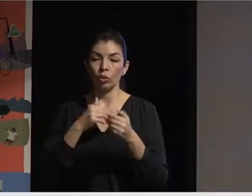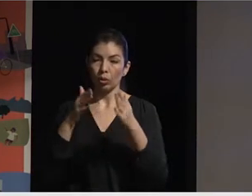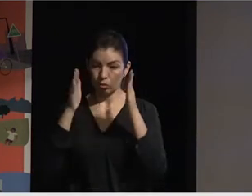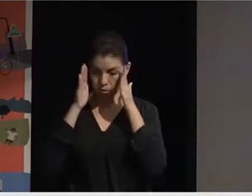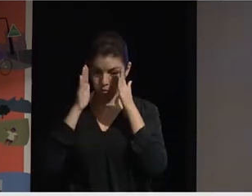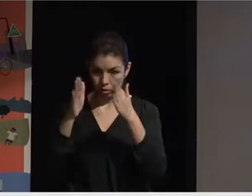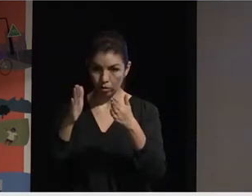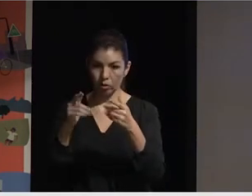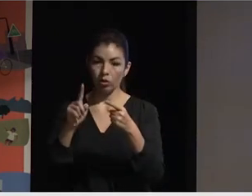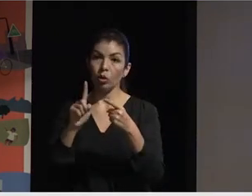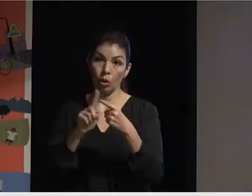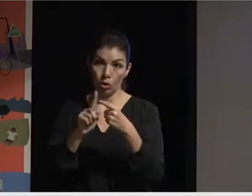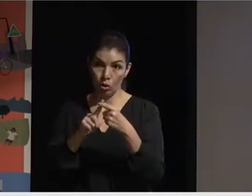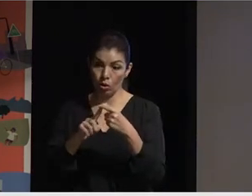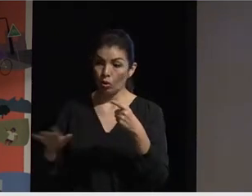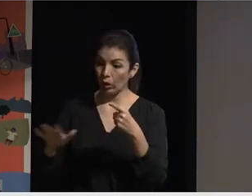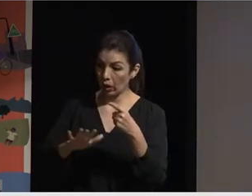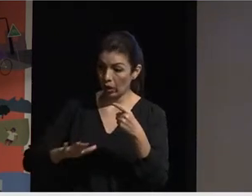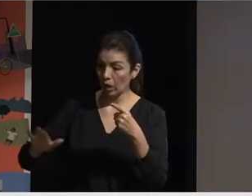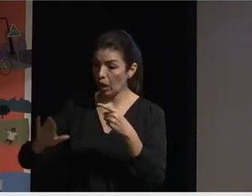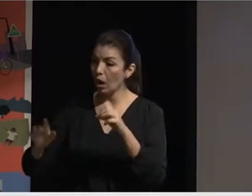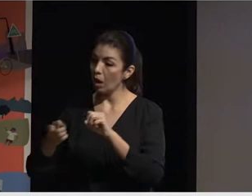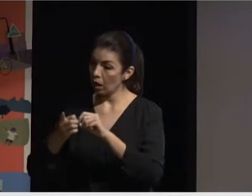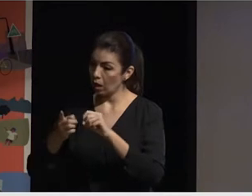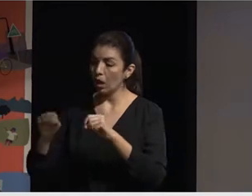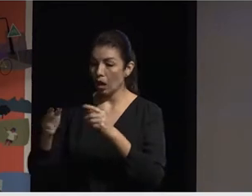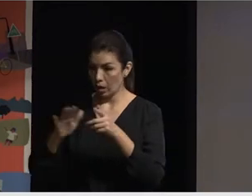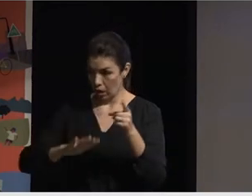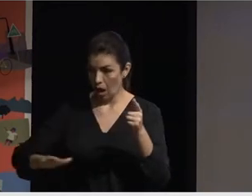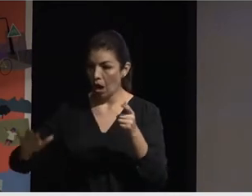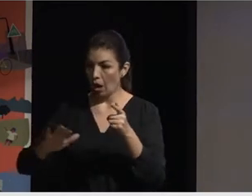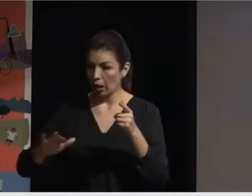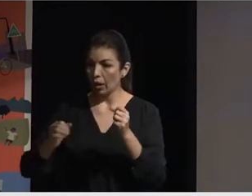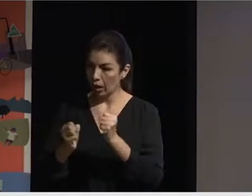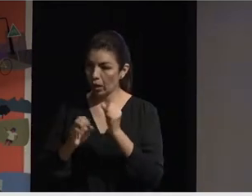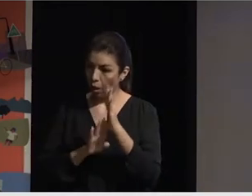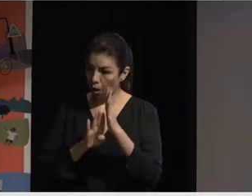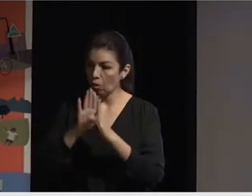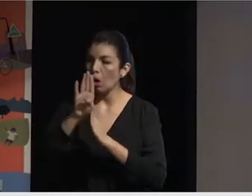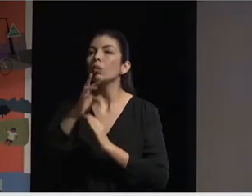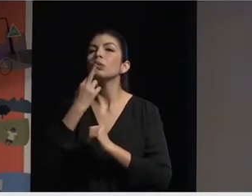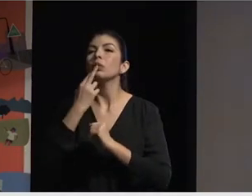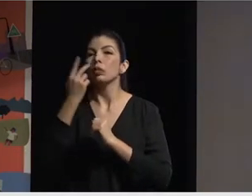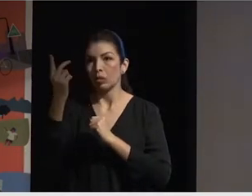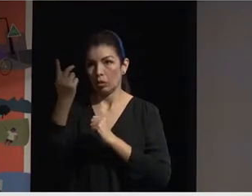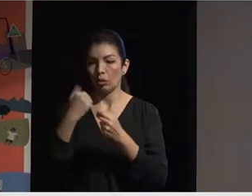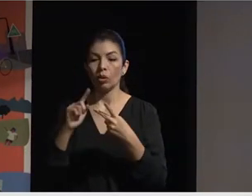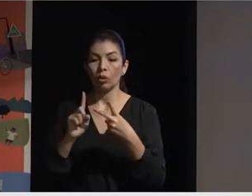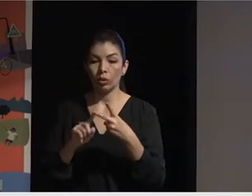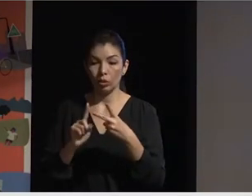la promoción del desarrollo comunitario, la incidencia en políticas públicas y la promoción y la conciencia de acción social. Son